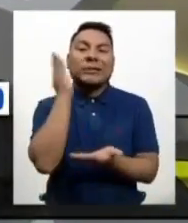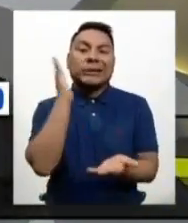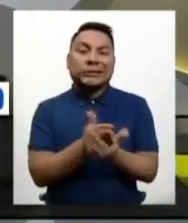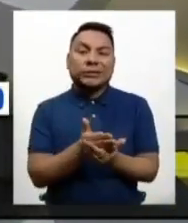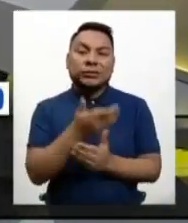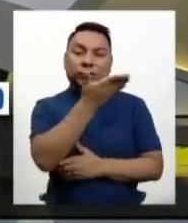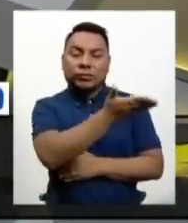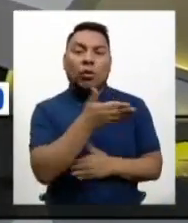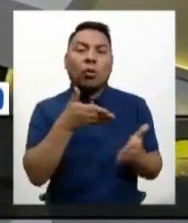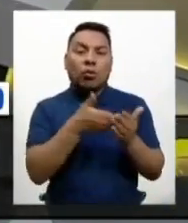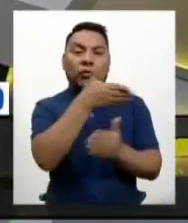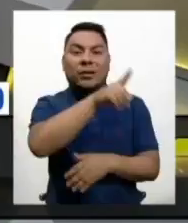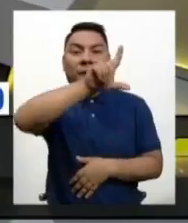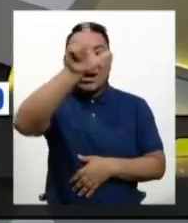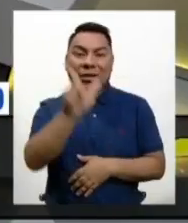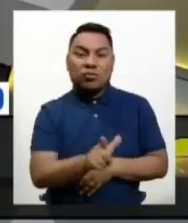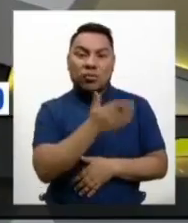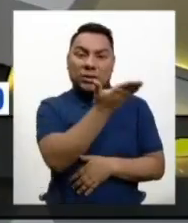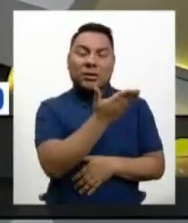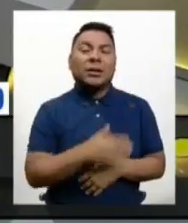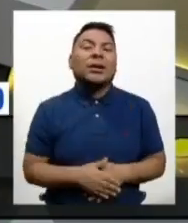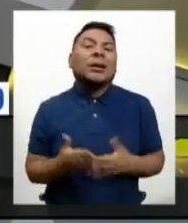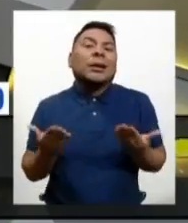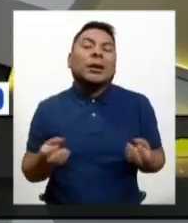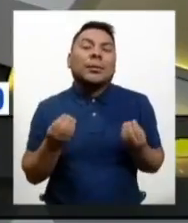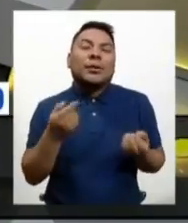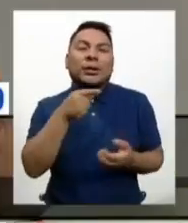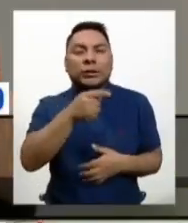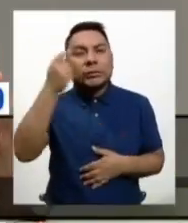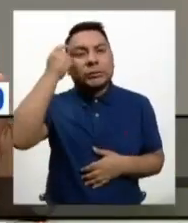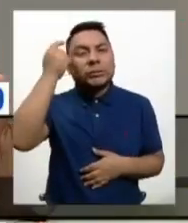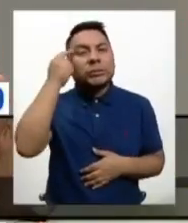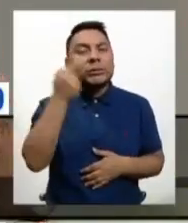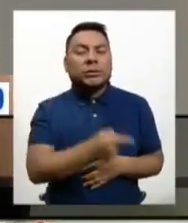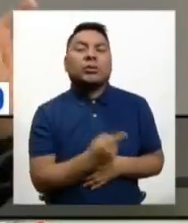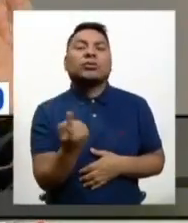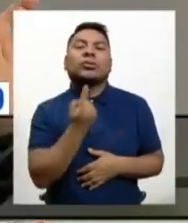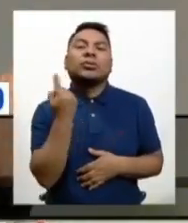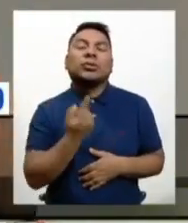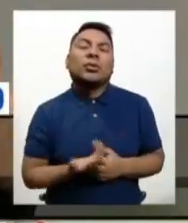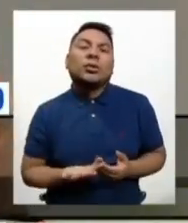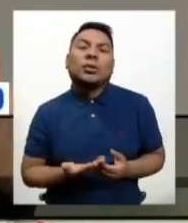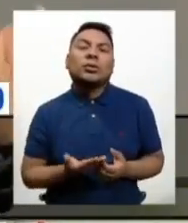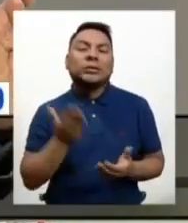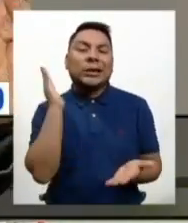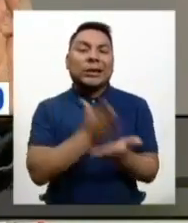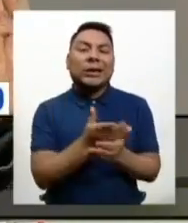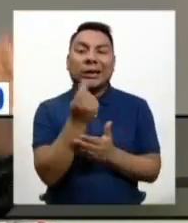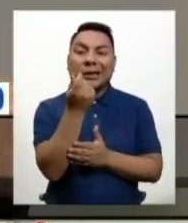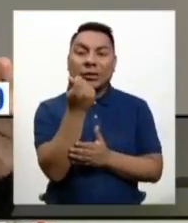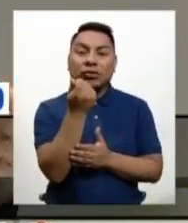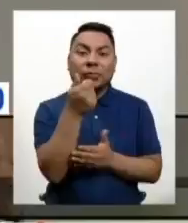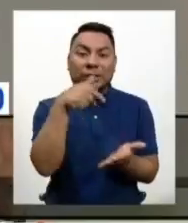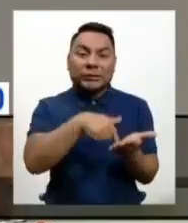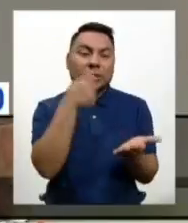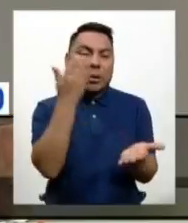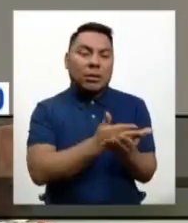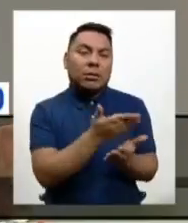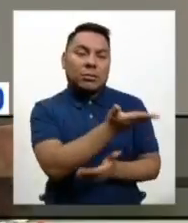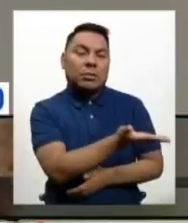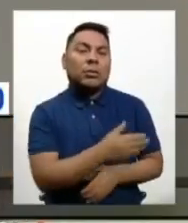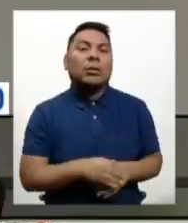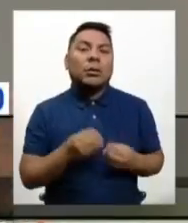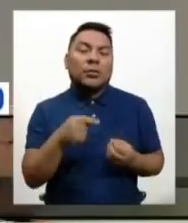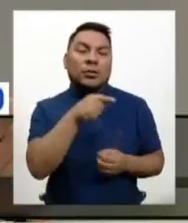calado contra Corea del Norte, lo que hay que tener en cuenta es que tú solo puedes aplicar sanciones económicas contra un país con el cual previamente tenías